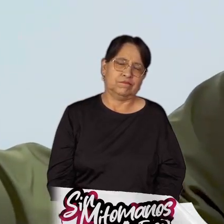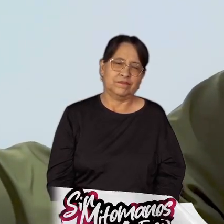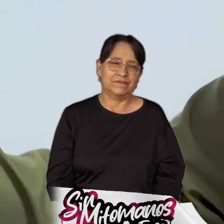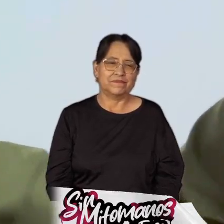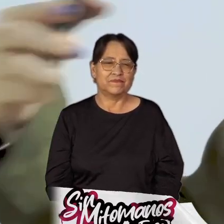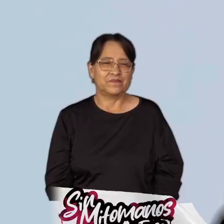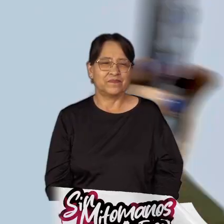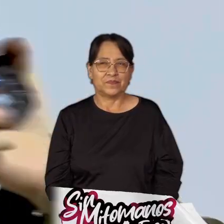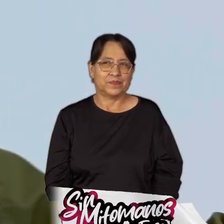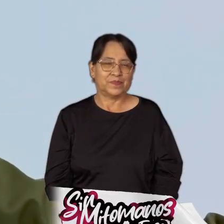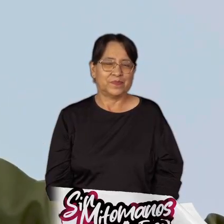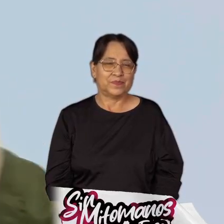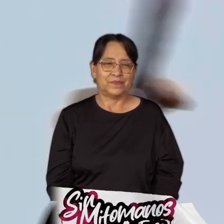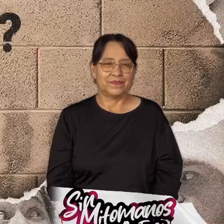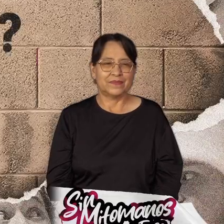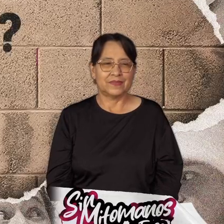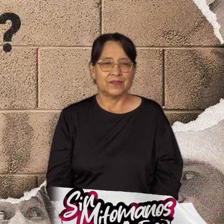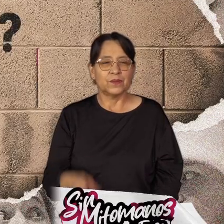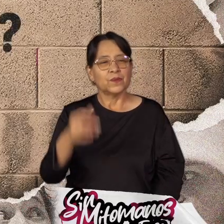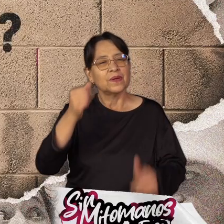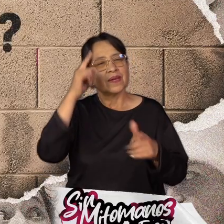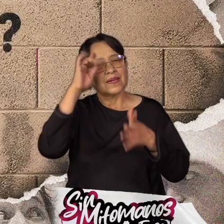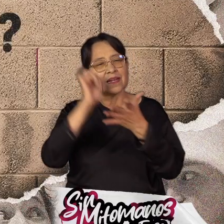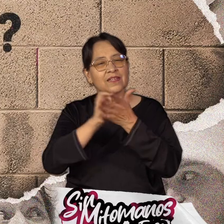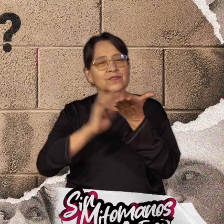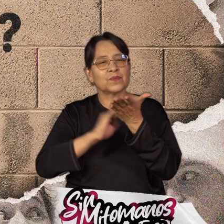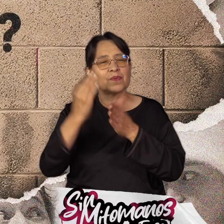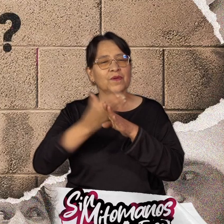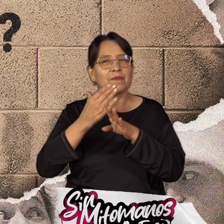No, para nada. No.